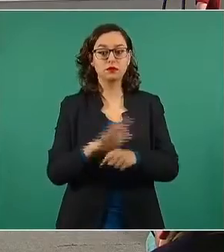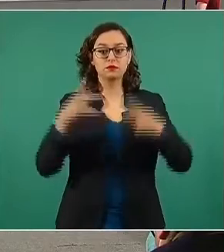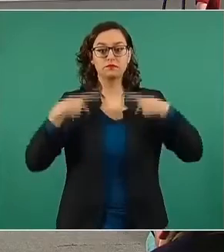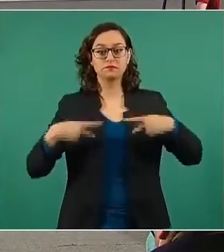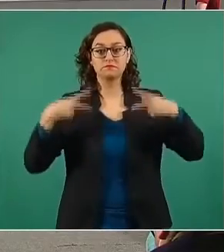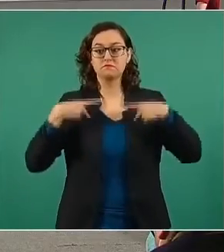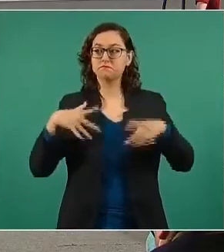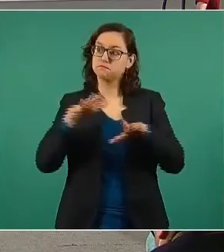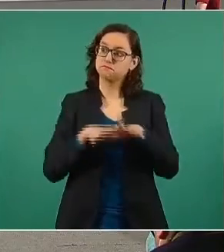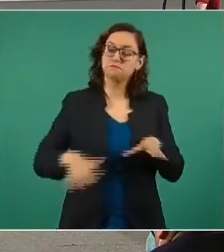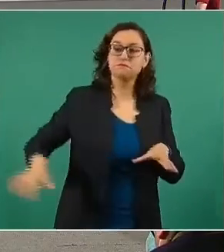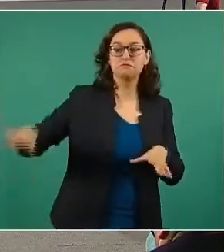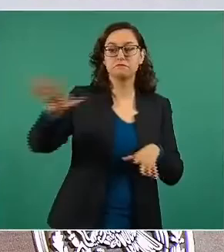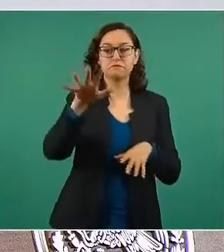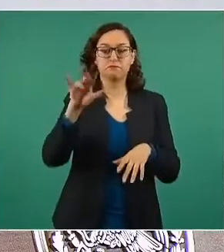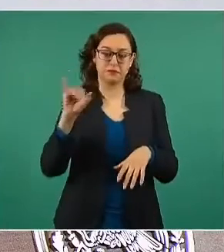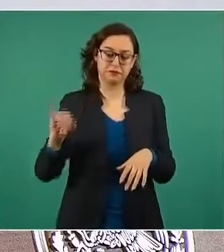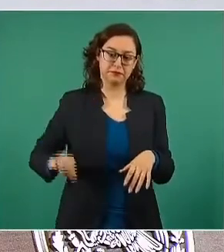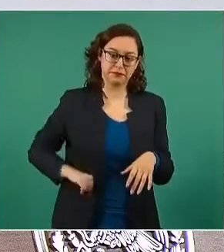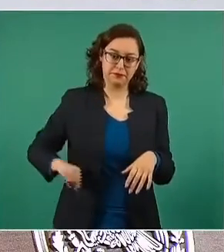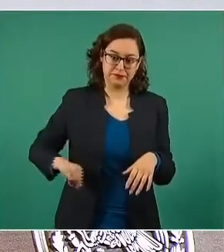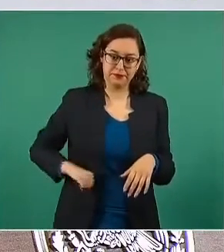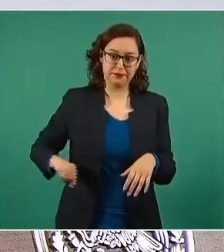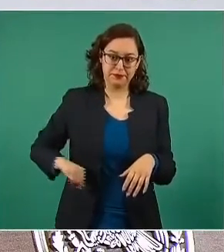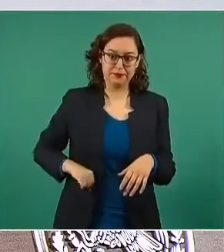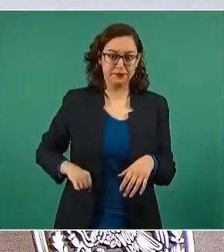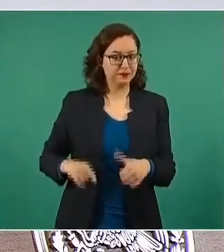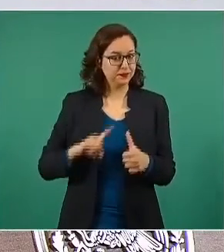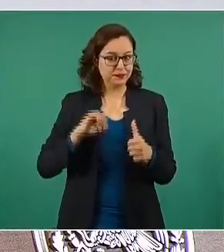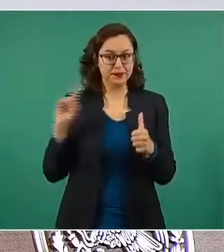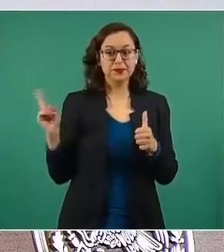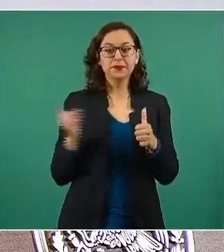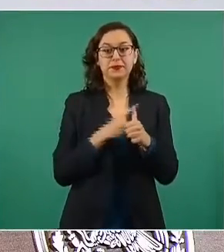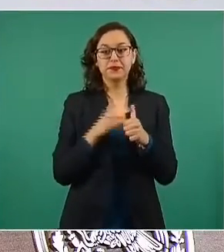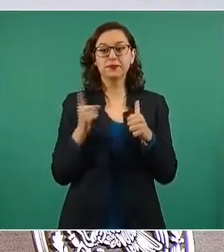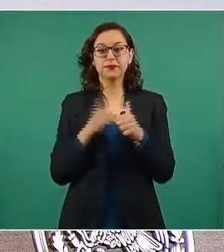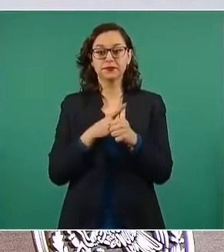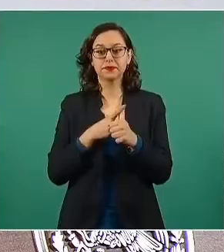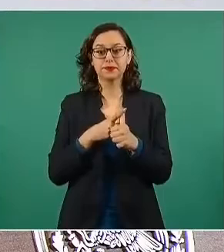general, el interés colectivo.